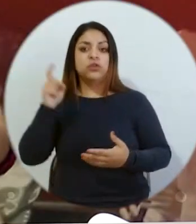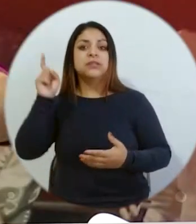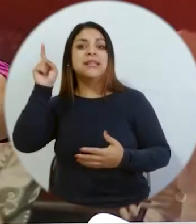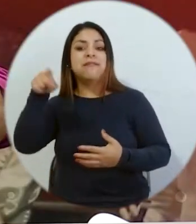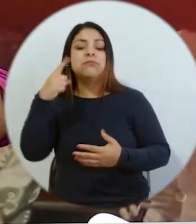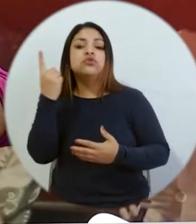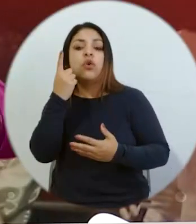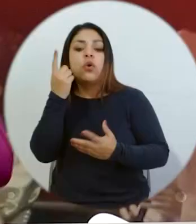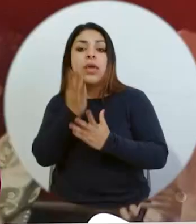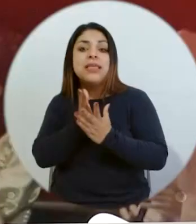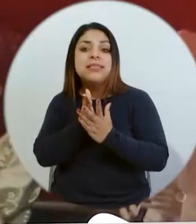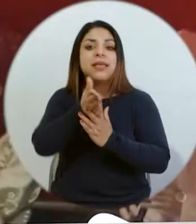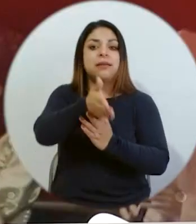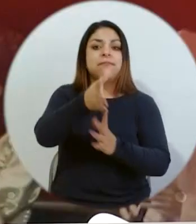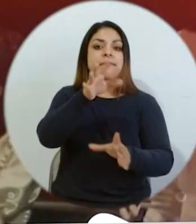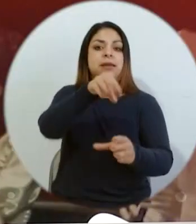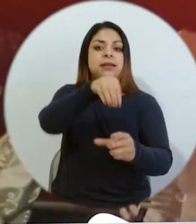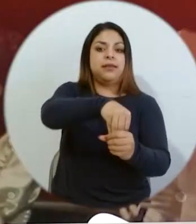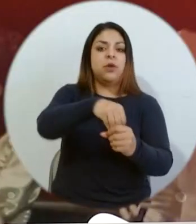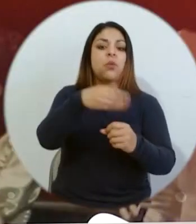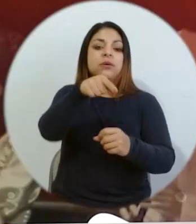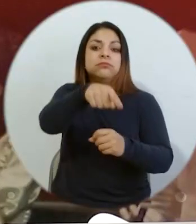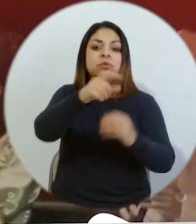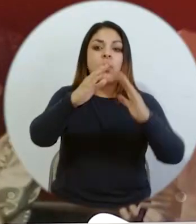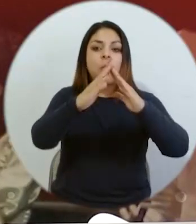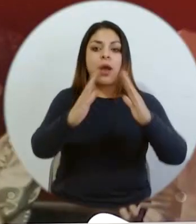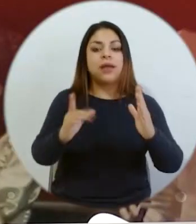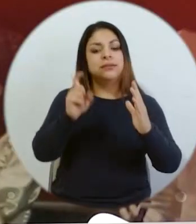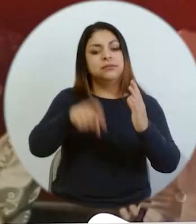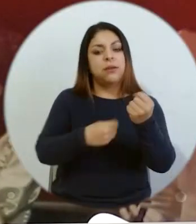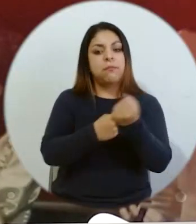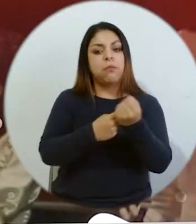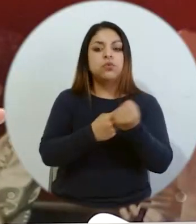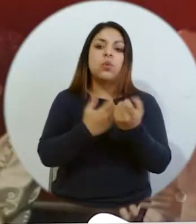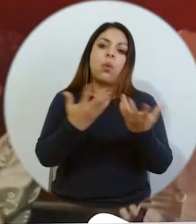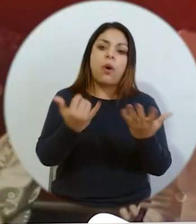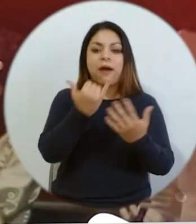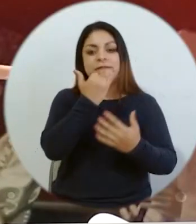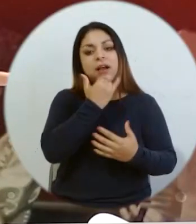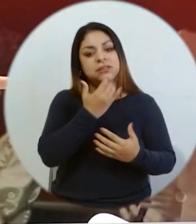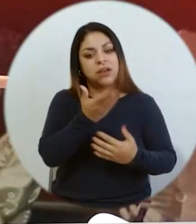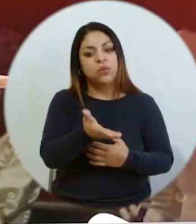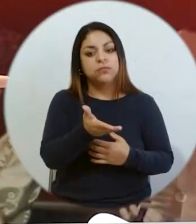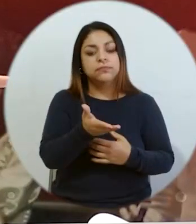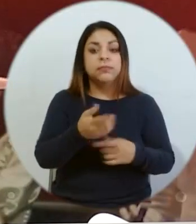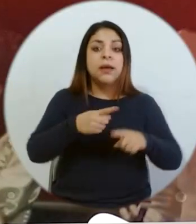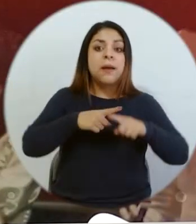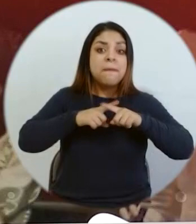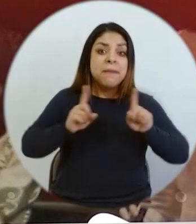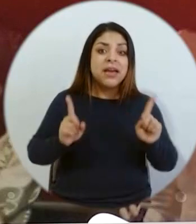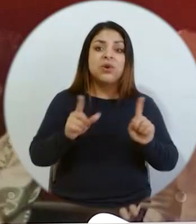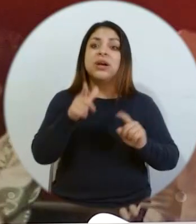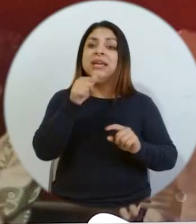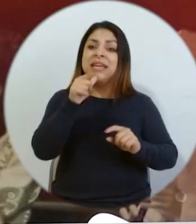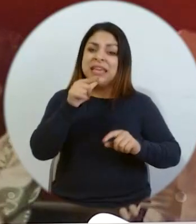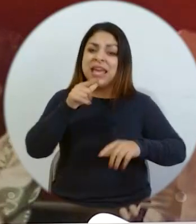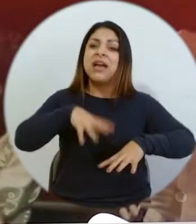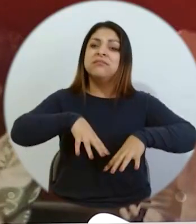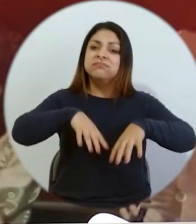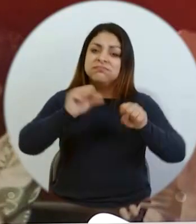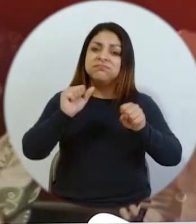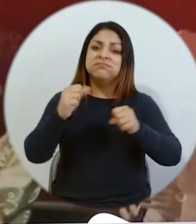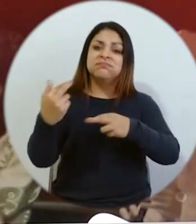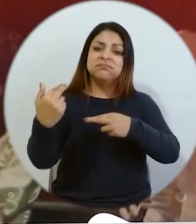cuando el hogar ocupa apoyo o cuando el hogar ha fallado. Caso contrario, los padres están en